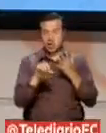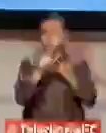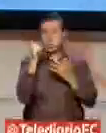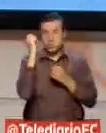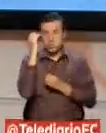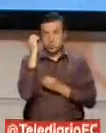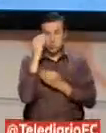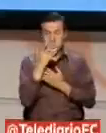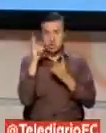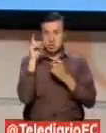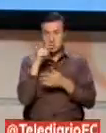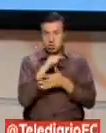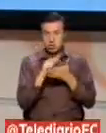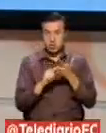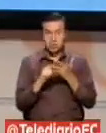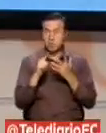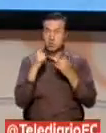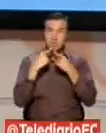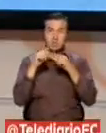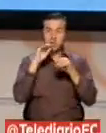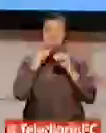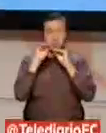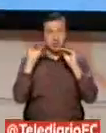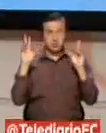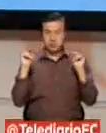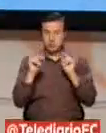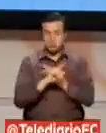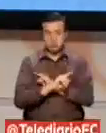el resto de contenidos no son filtrados o no tienen